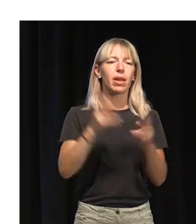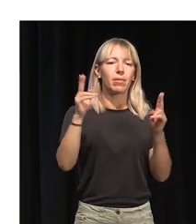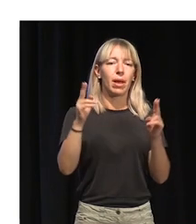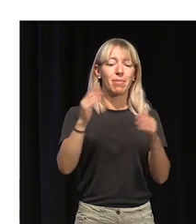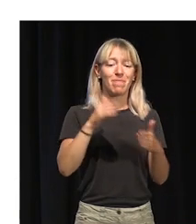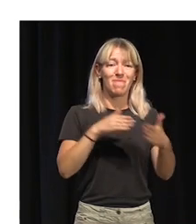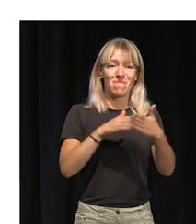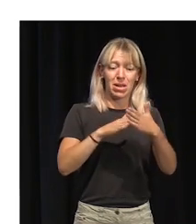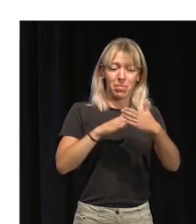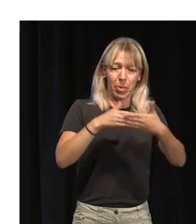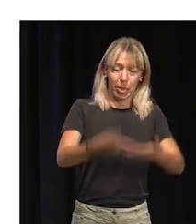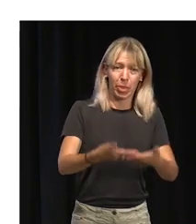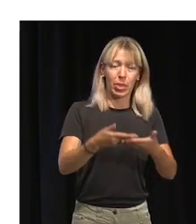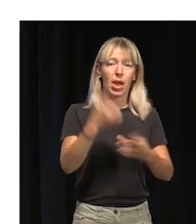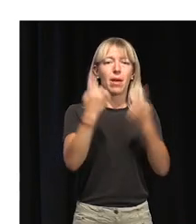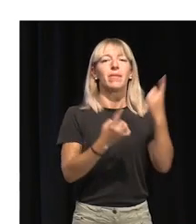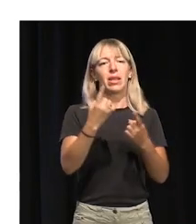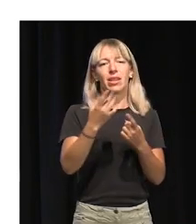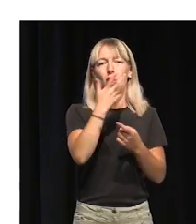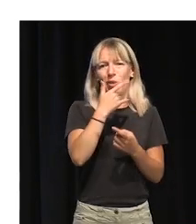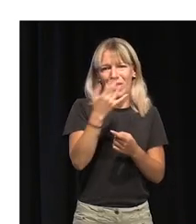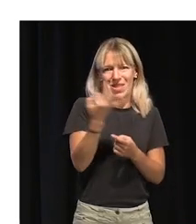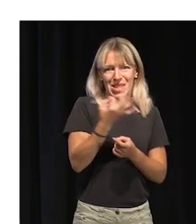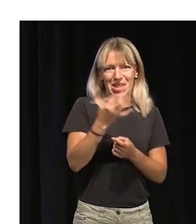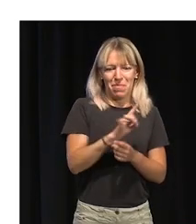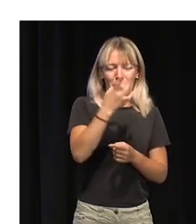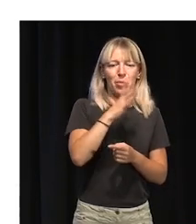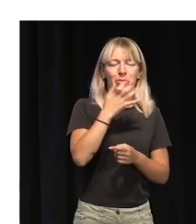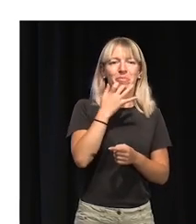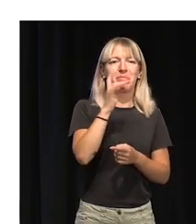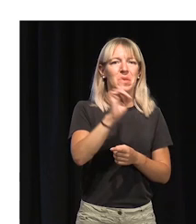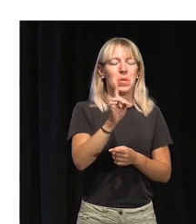las barreras, pues a veces hay que conocerlas, ¿no? Porque si no,